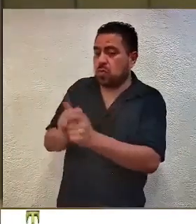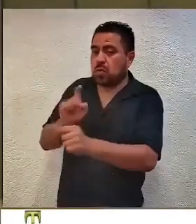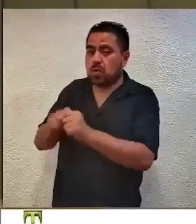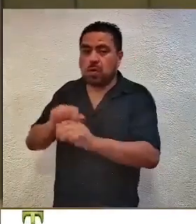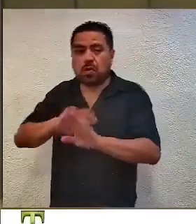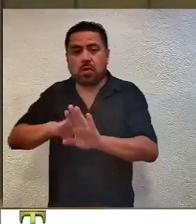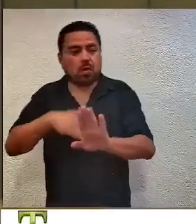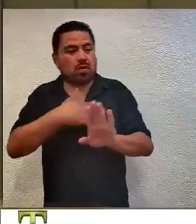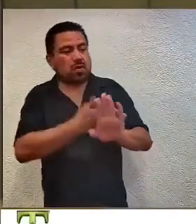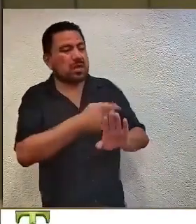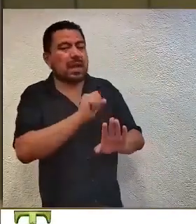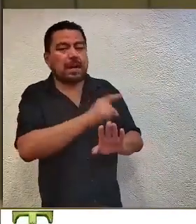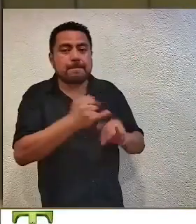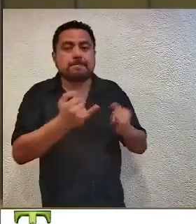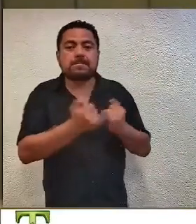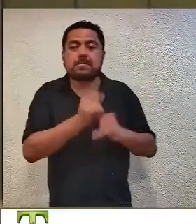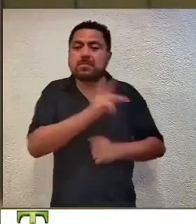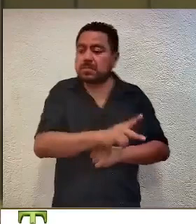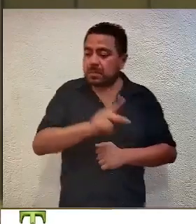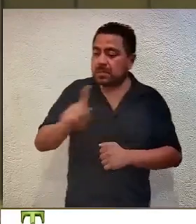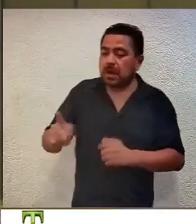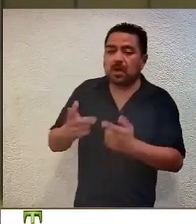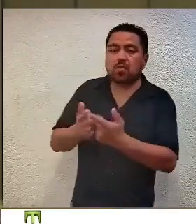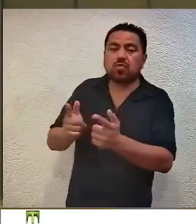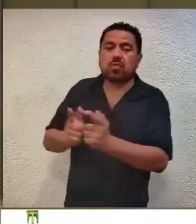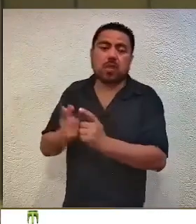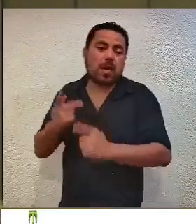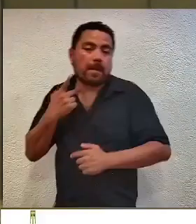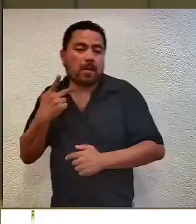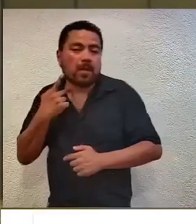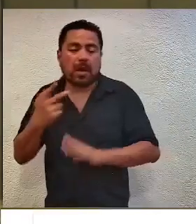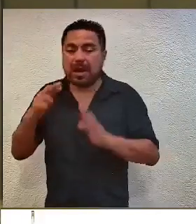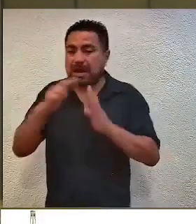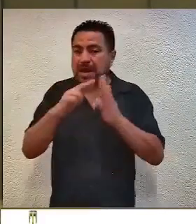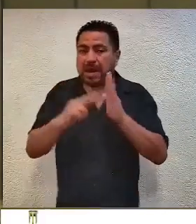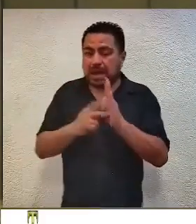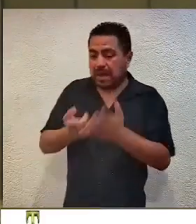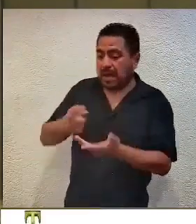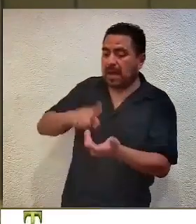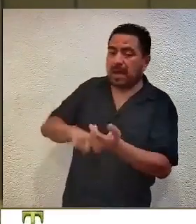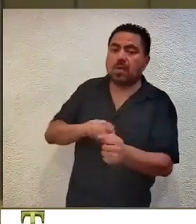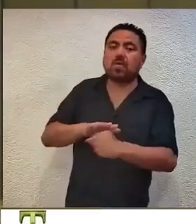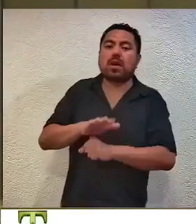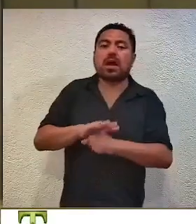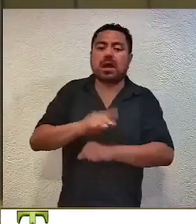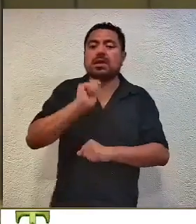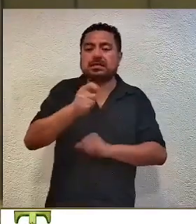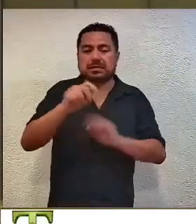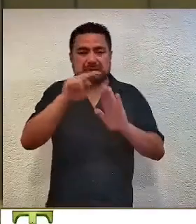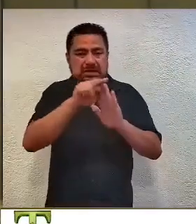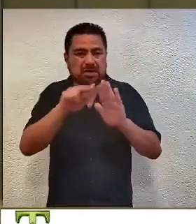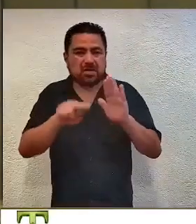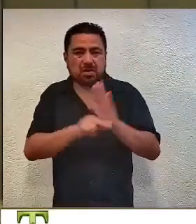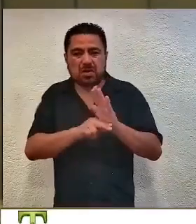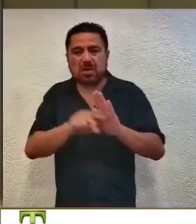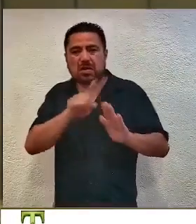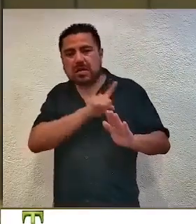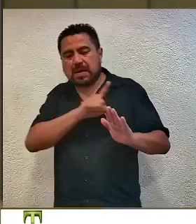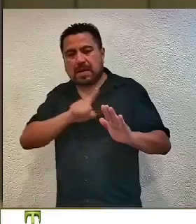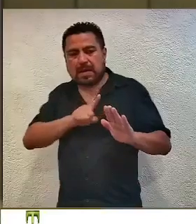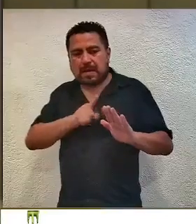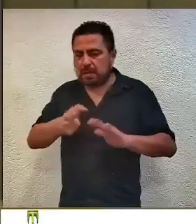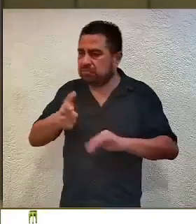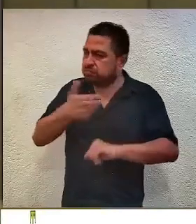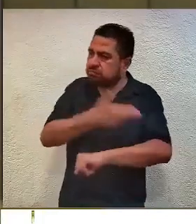otro militante, además del propio reglamento señala cuáles son las normas supletorias